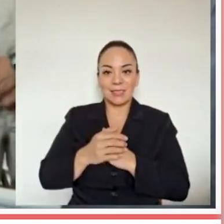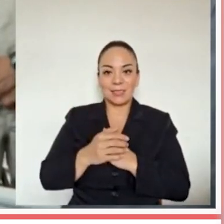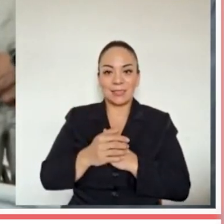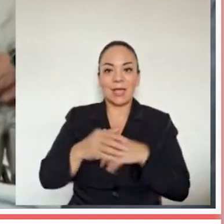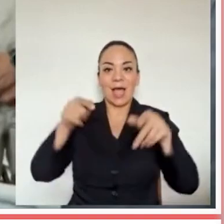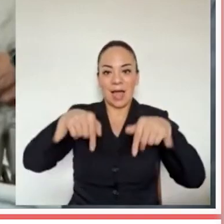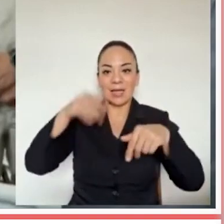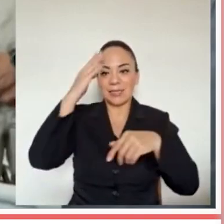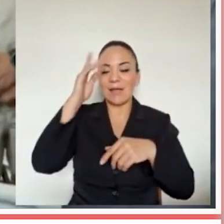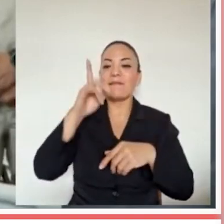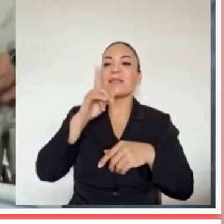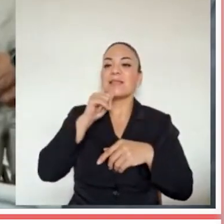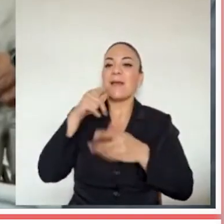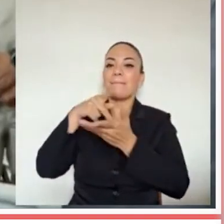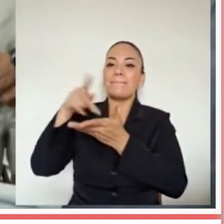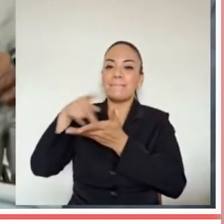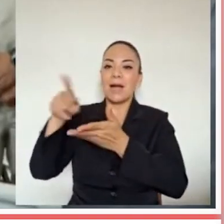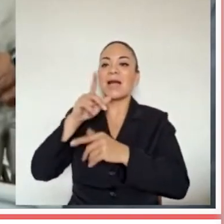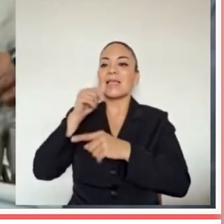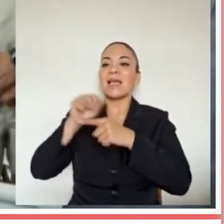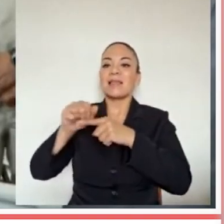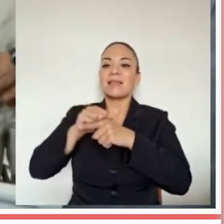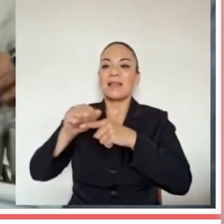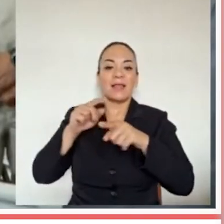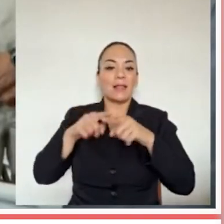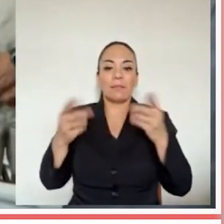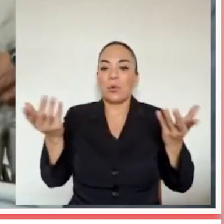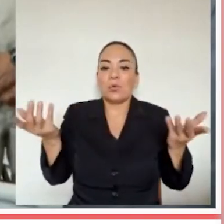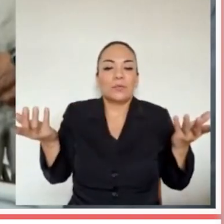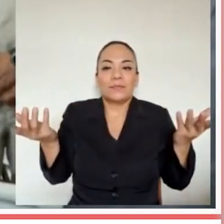los entrena. Y sin embargo,